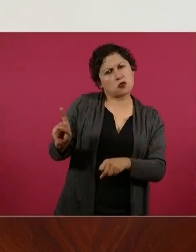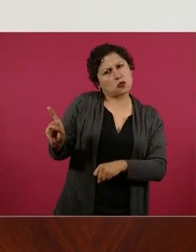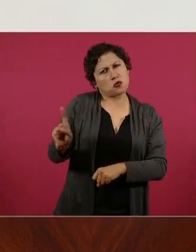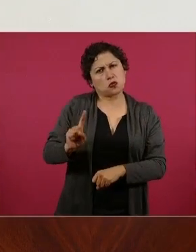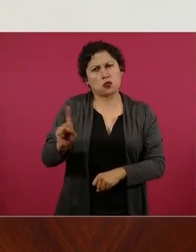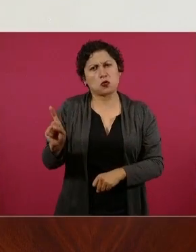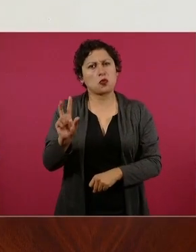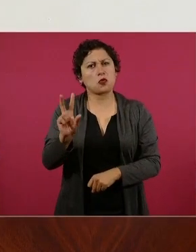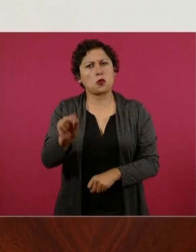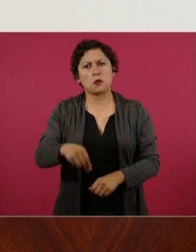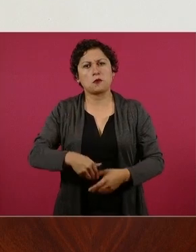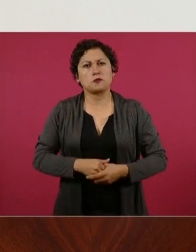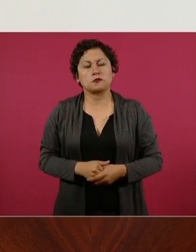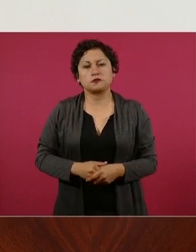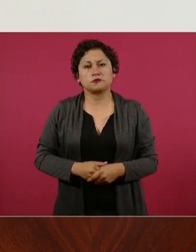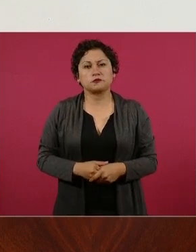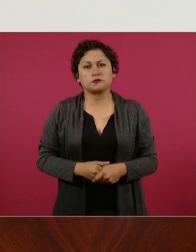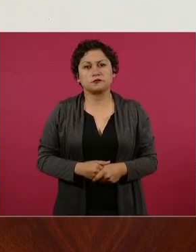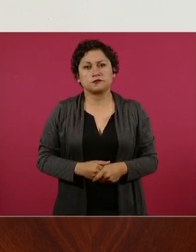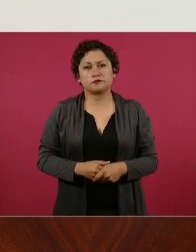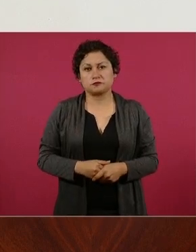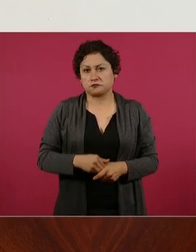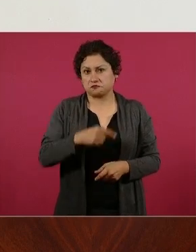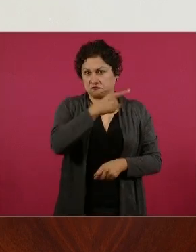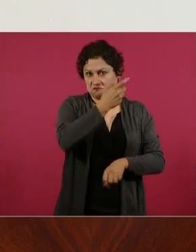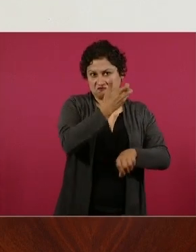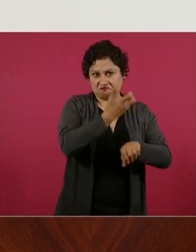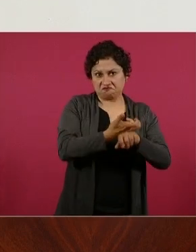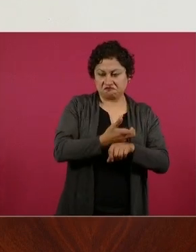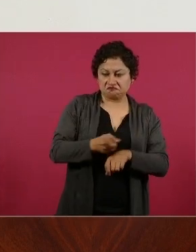Nunca lo reconoció.